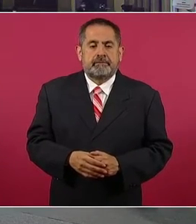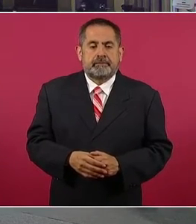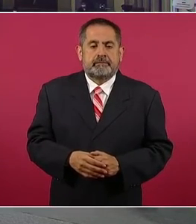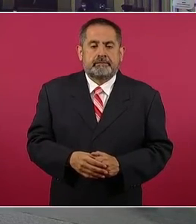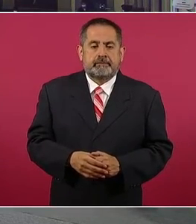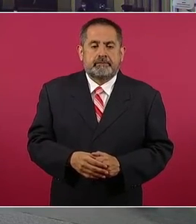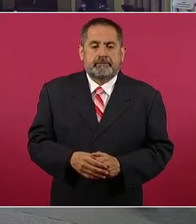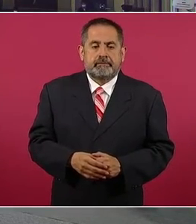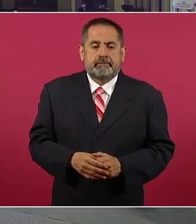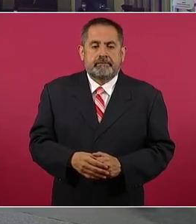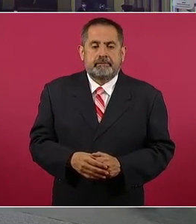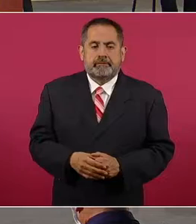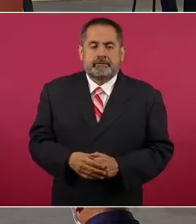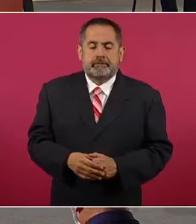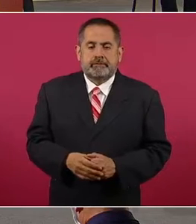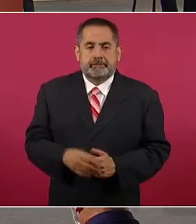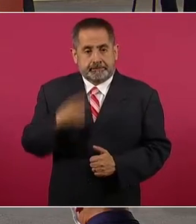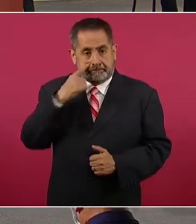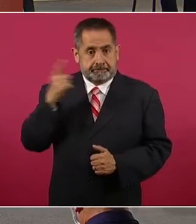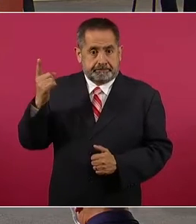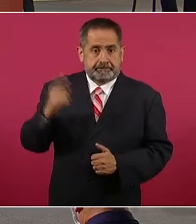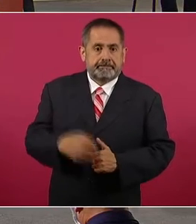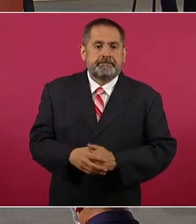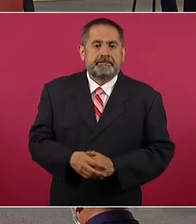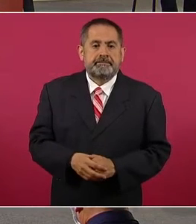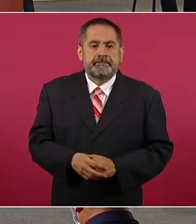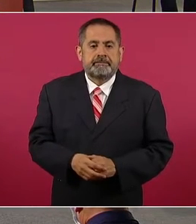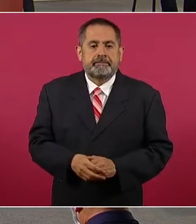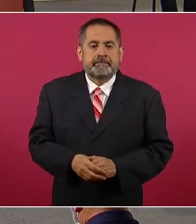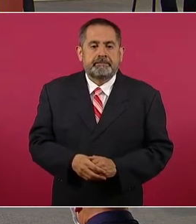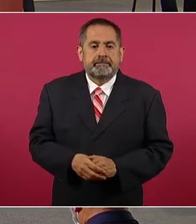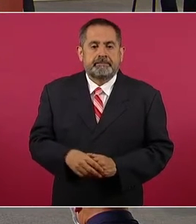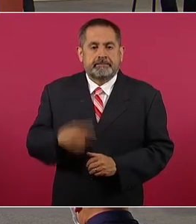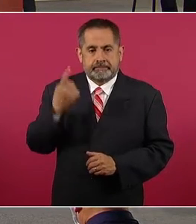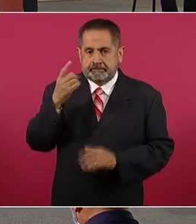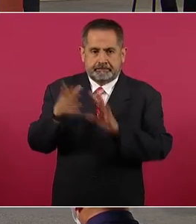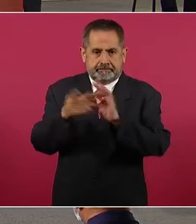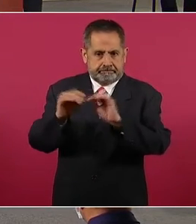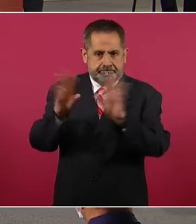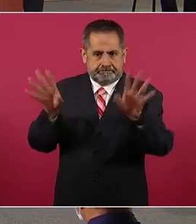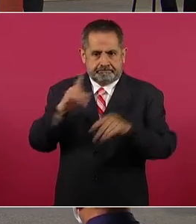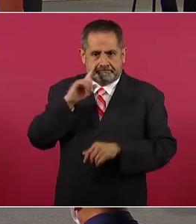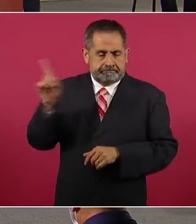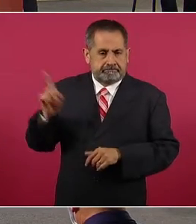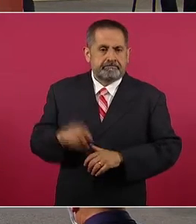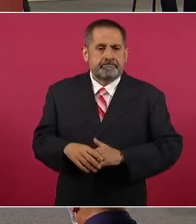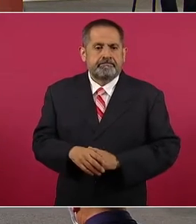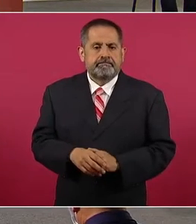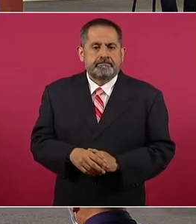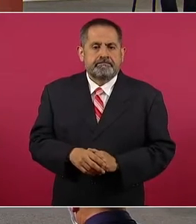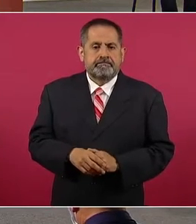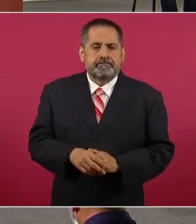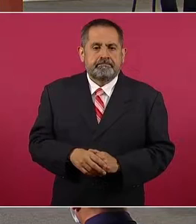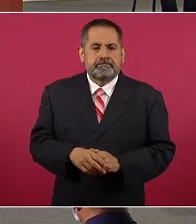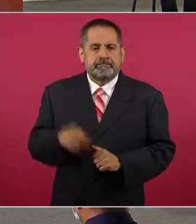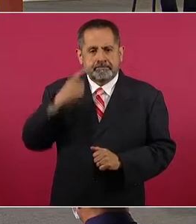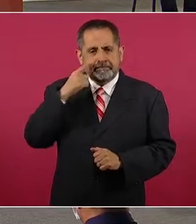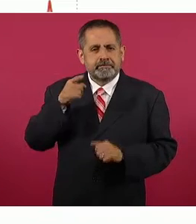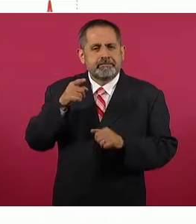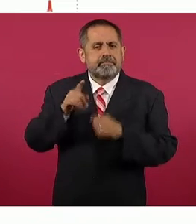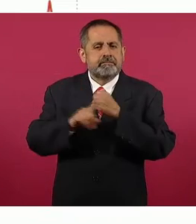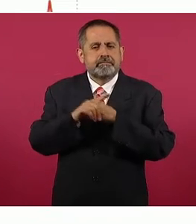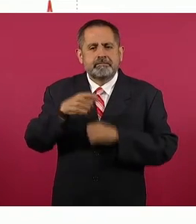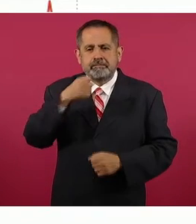Entonces, miren, aquí está muy claro Este es Taiwán.